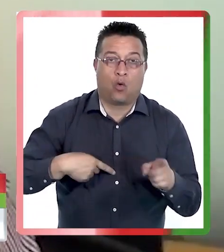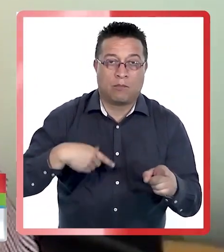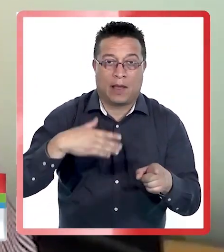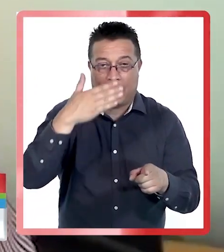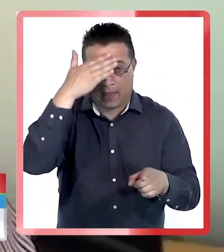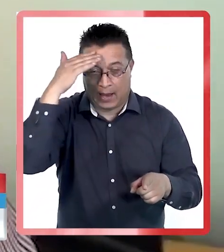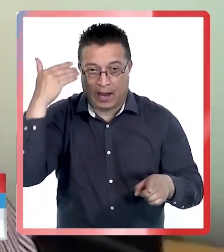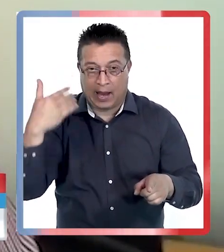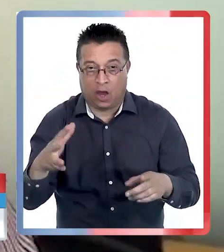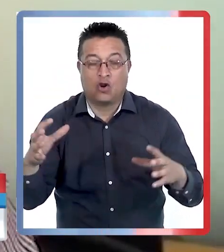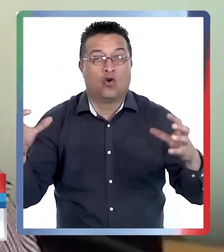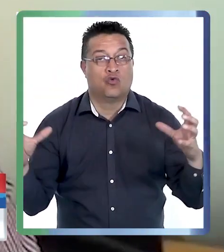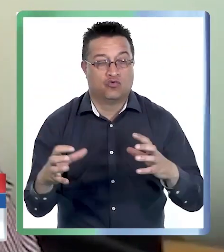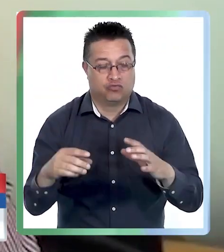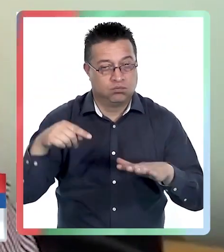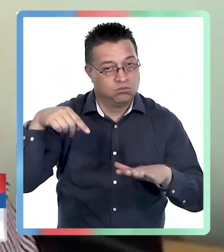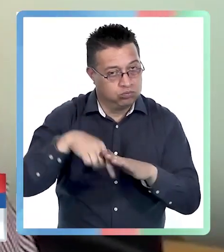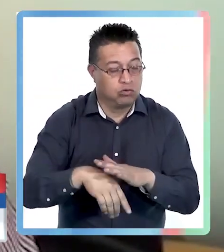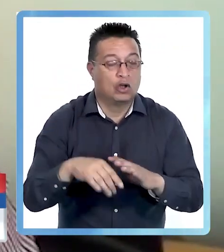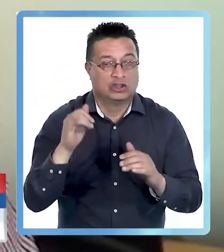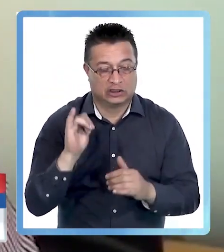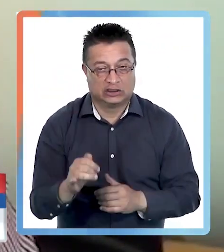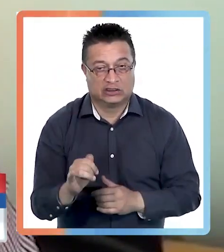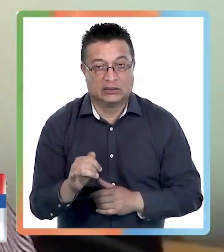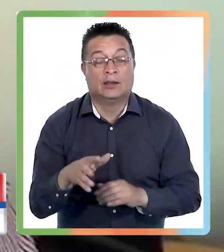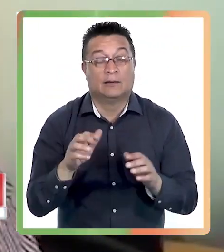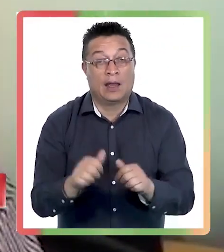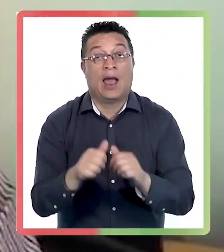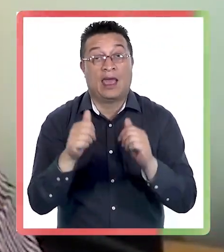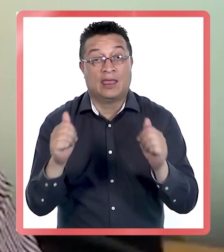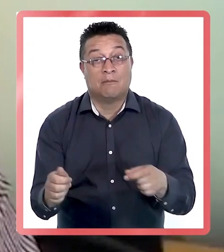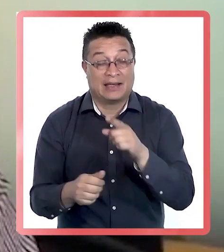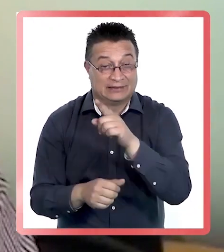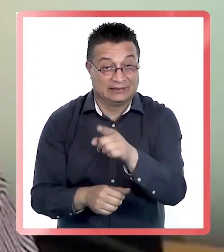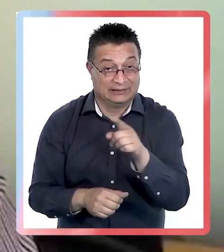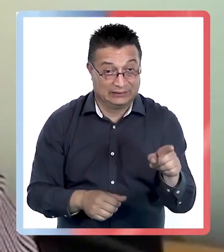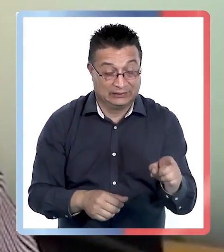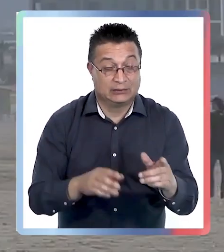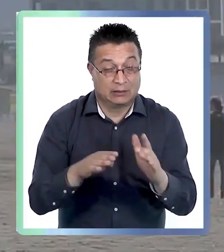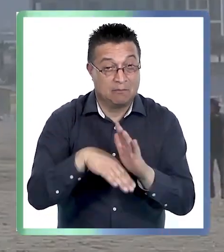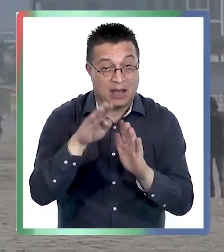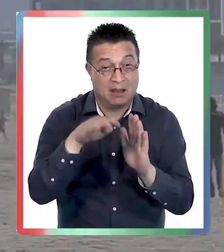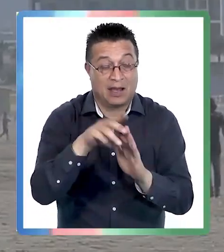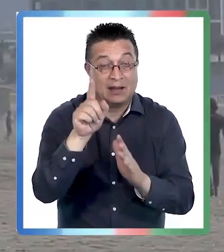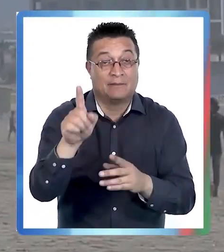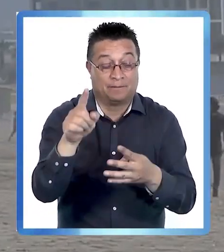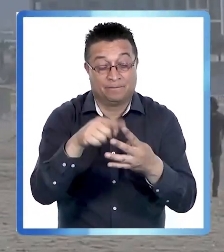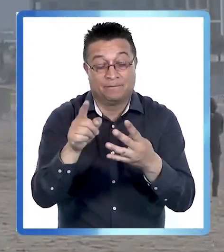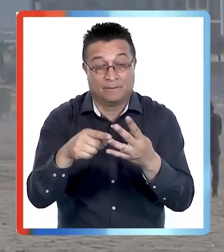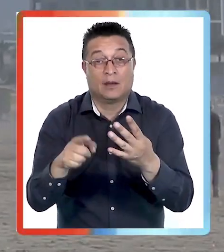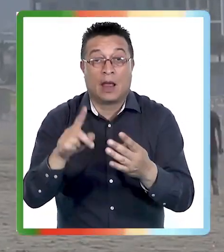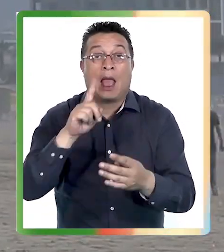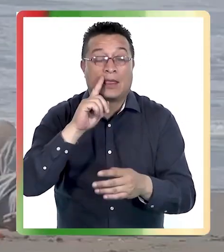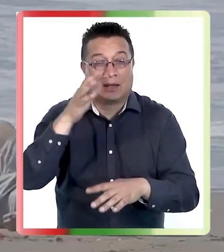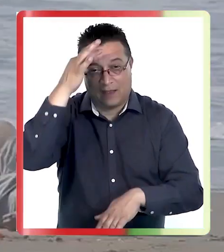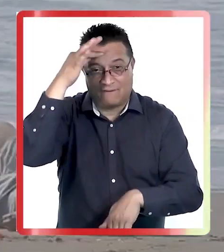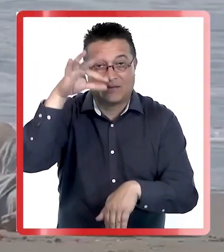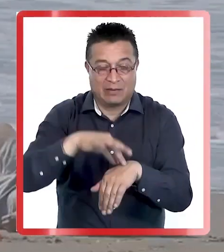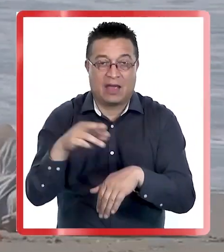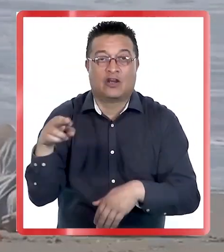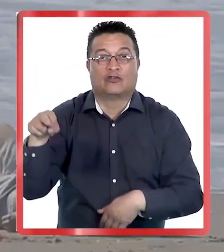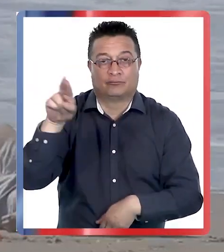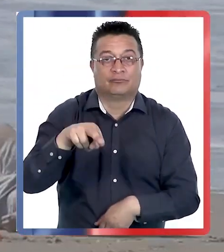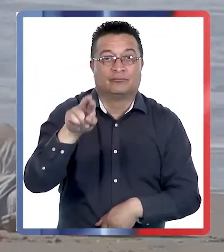producirse eso, sobre todo en las temperaturas extremas y sobre todo en aquellos casos que tienen